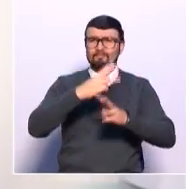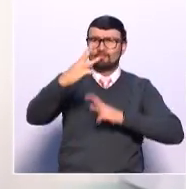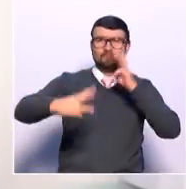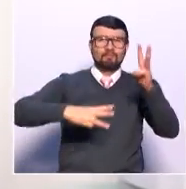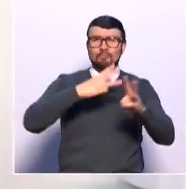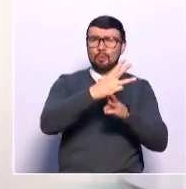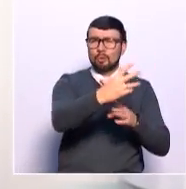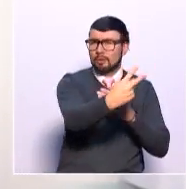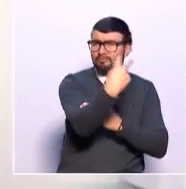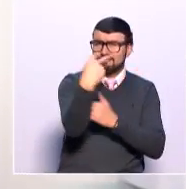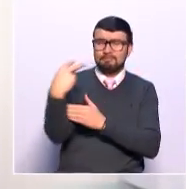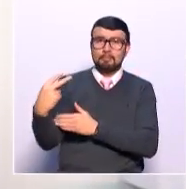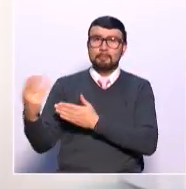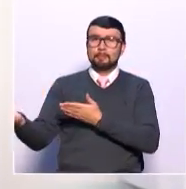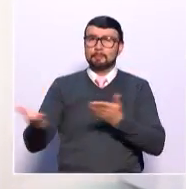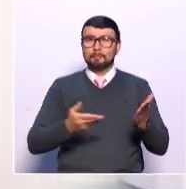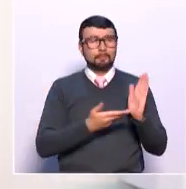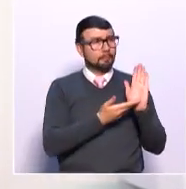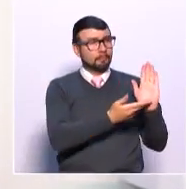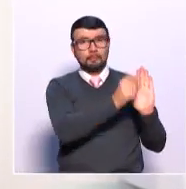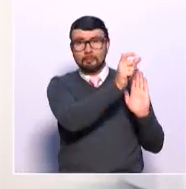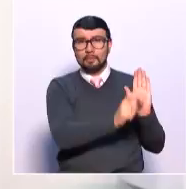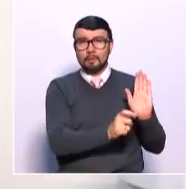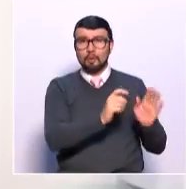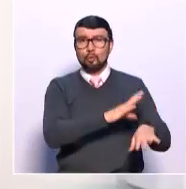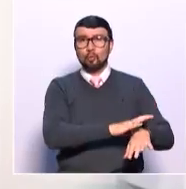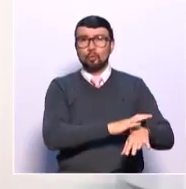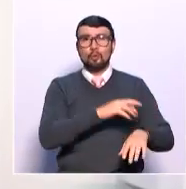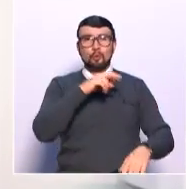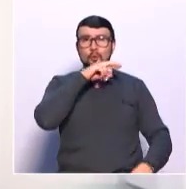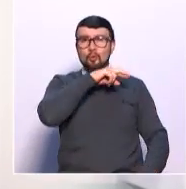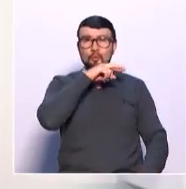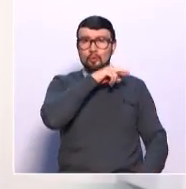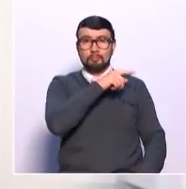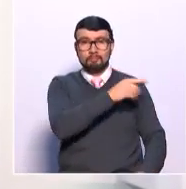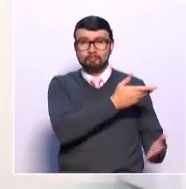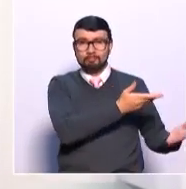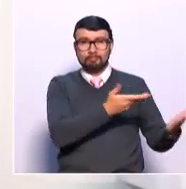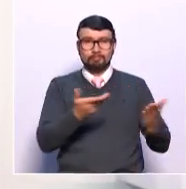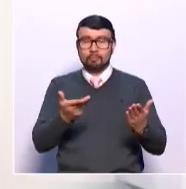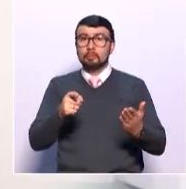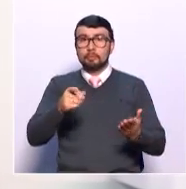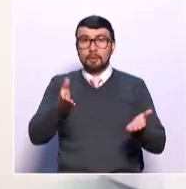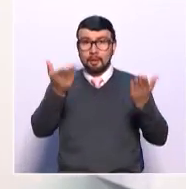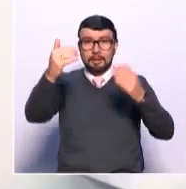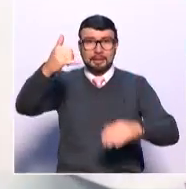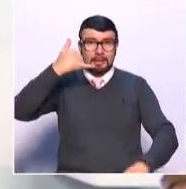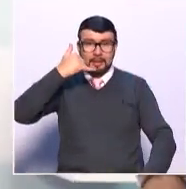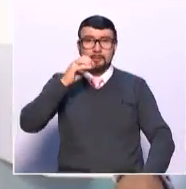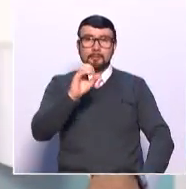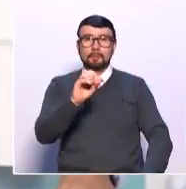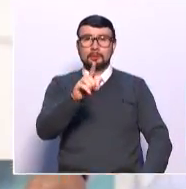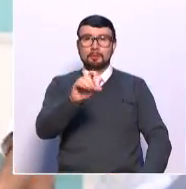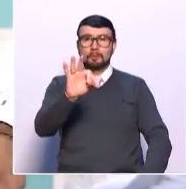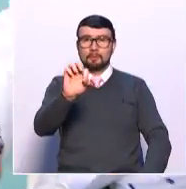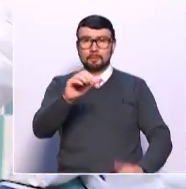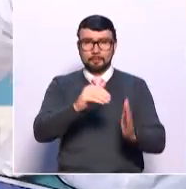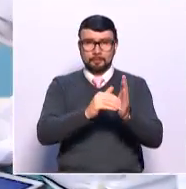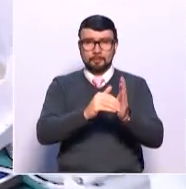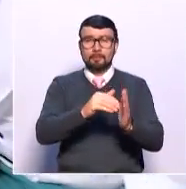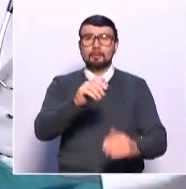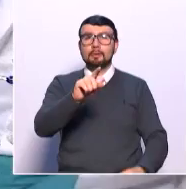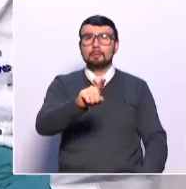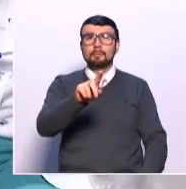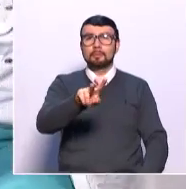bienvenidos aquí estamos con el doctor por ciento y que rojas como siempre con ustedes con la línea gratis 0 18 mil 12 72 22 con nuestro